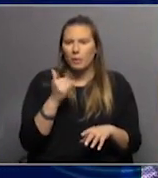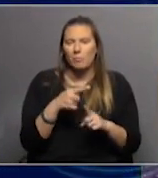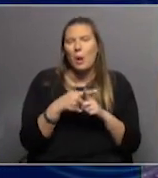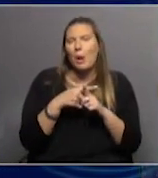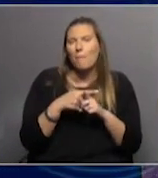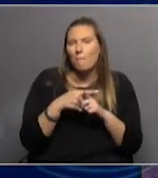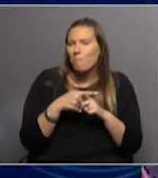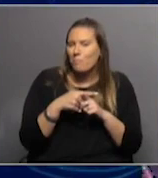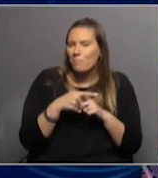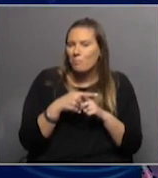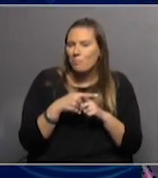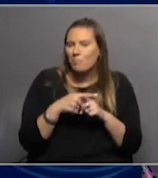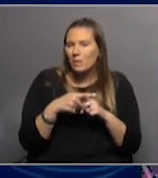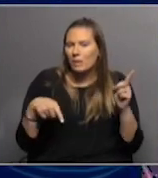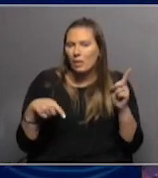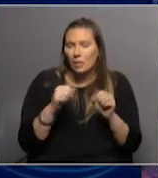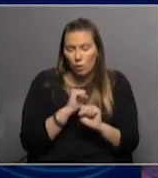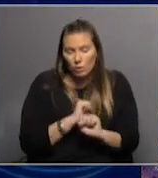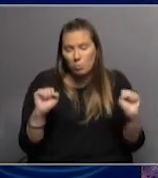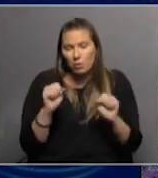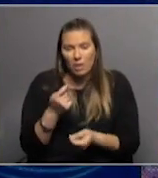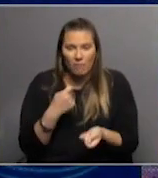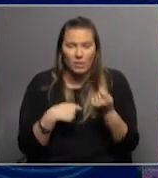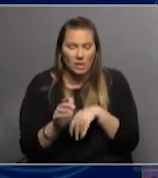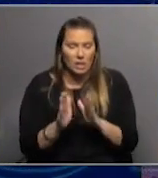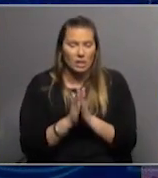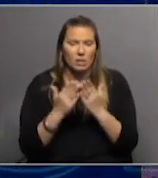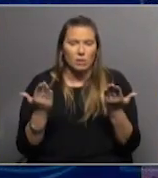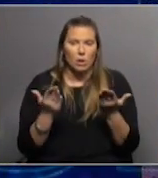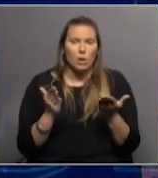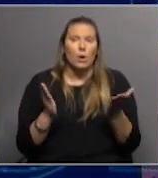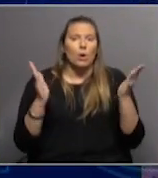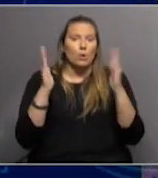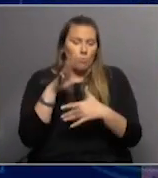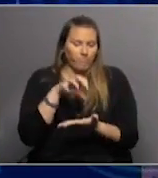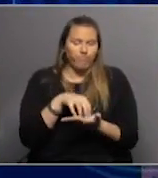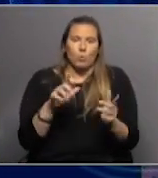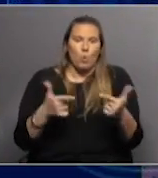mitad de los potenciales libros que se venden no tenían su local.